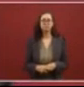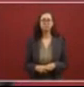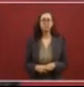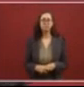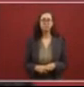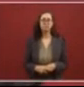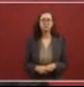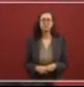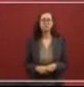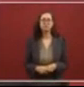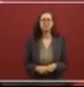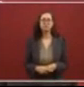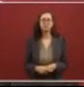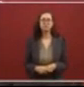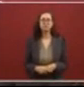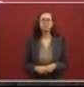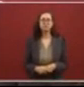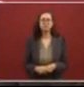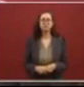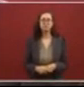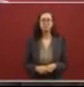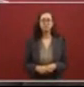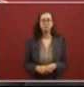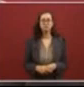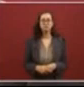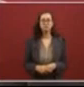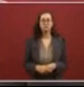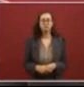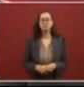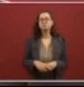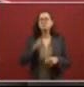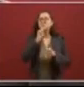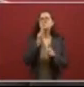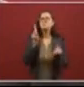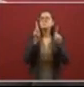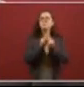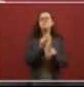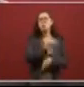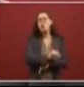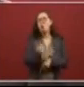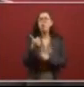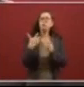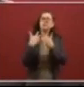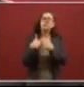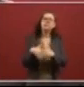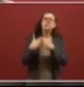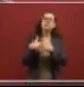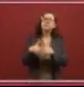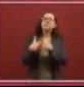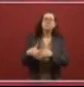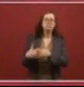Un poco lo que se hizo también con la planta que se construyó